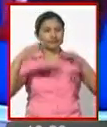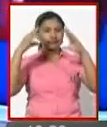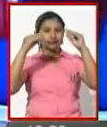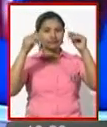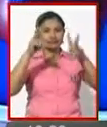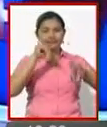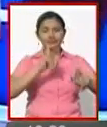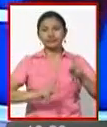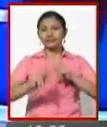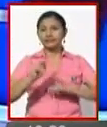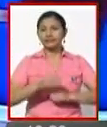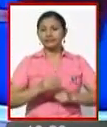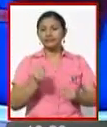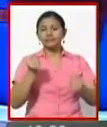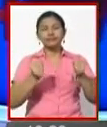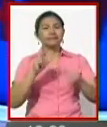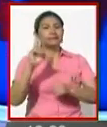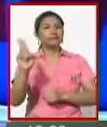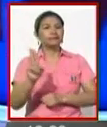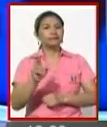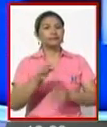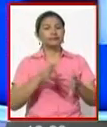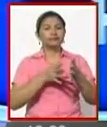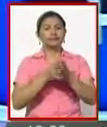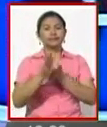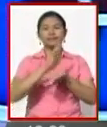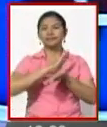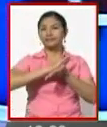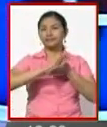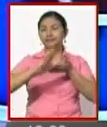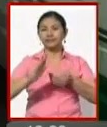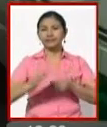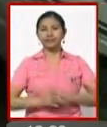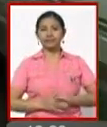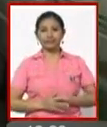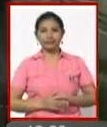a los pasajeros y los conductores el uso de los filtros de higiene.